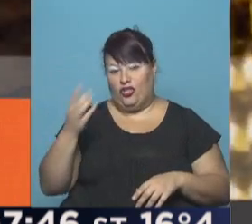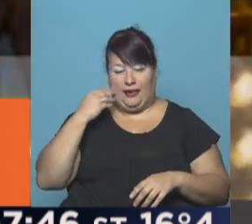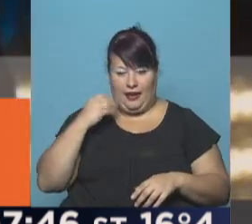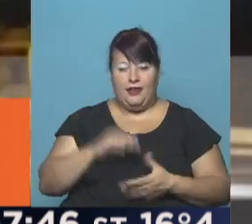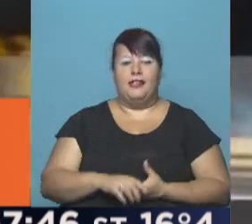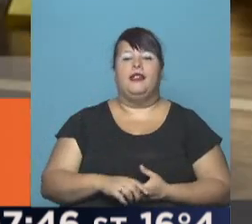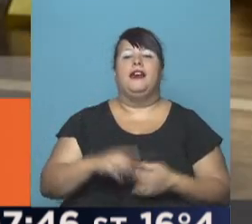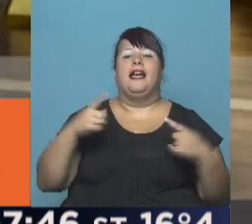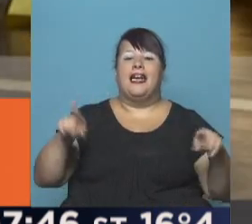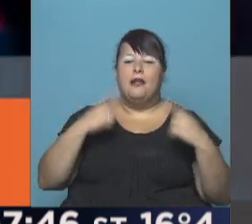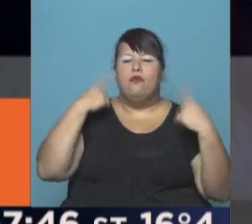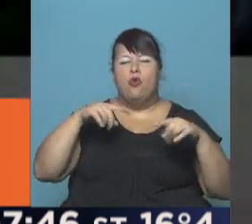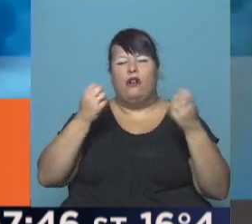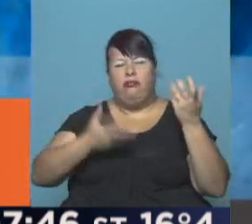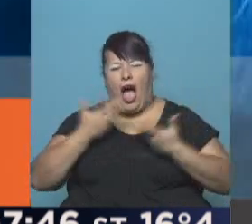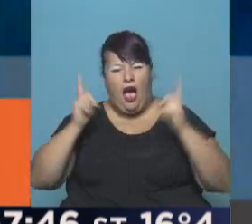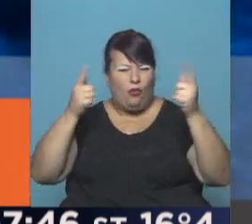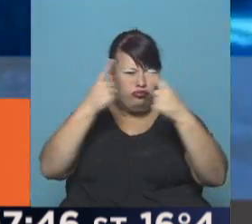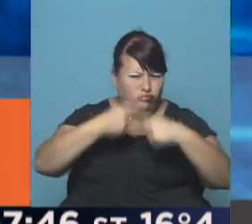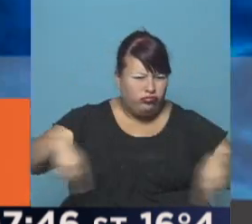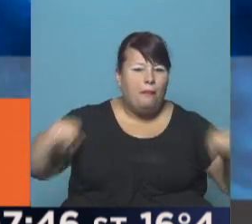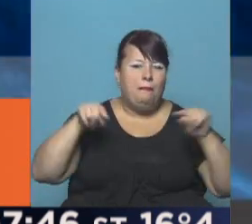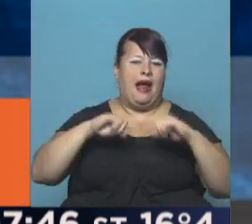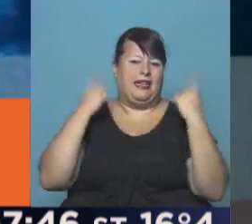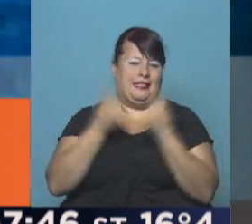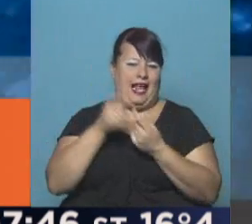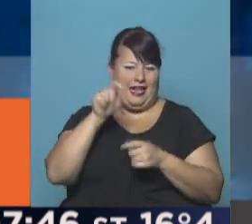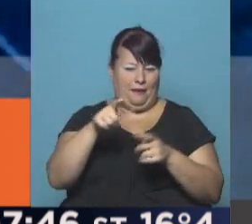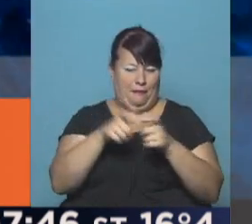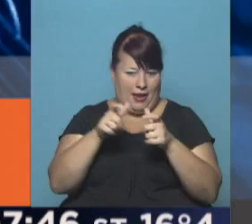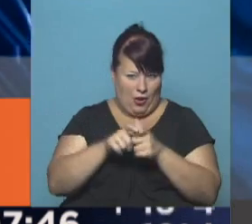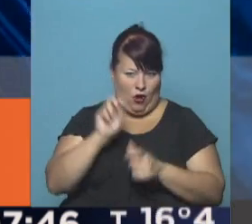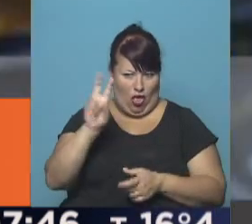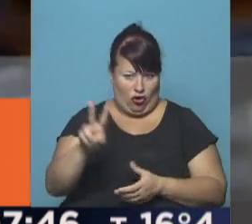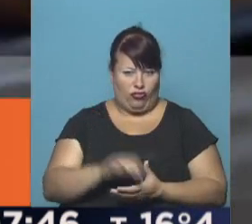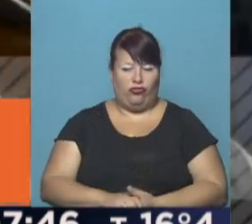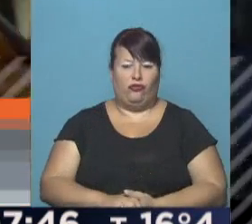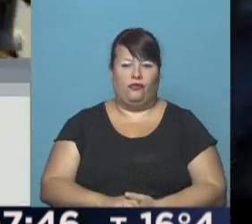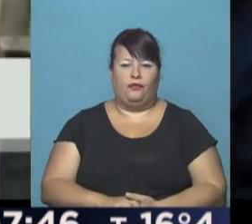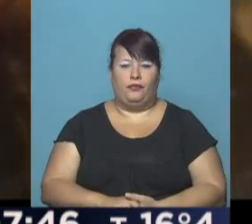Ritmo, música, humor, aventuras, todo listo para llenar las salas con Guardianes de la Galaxia 2.